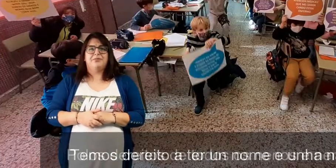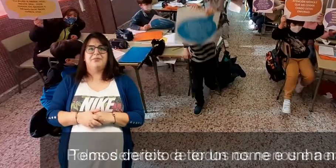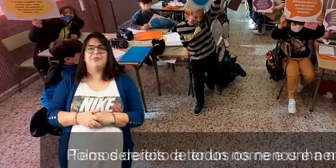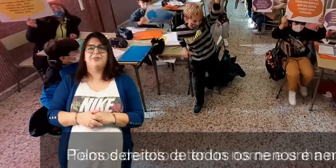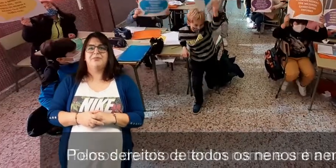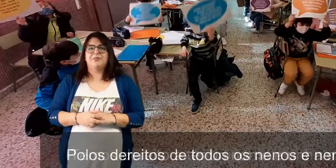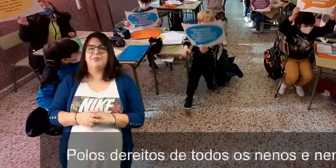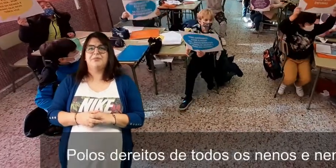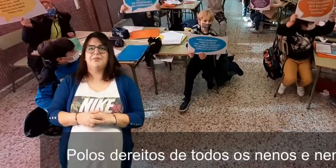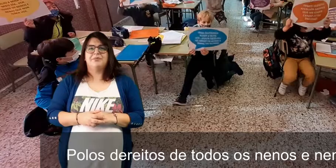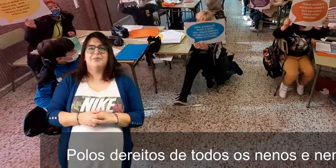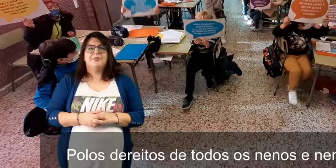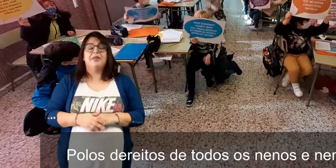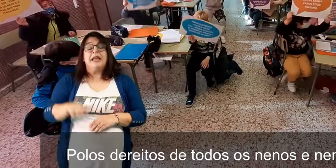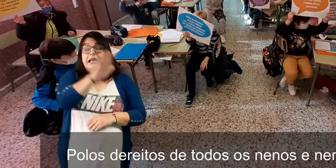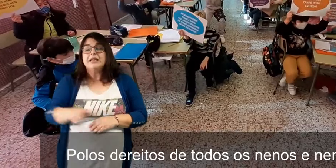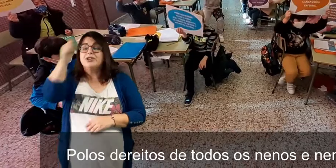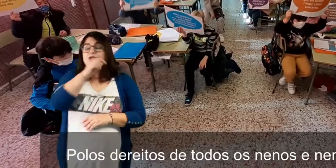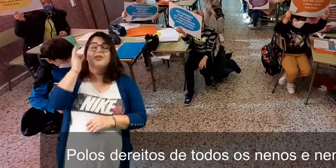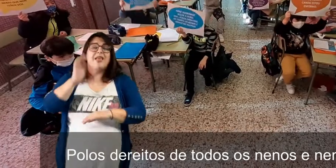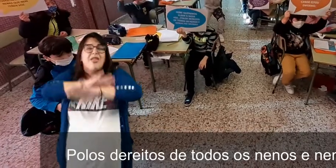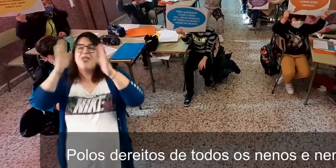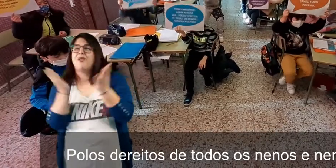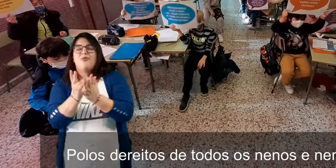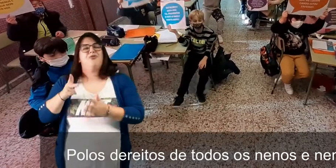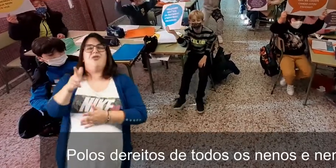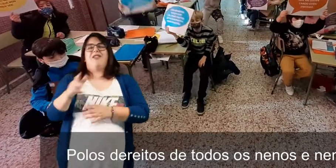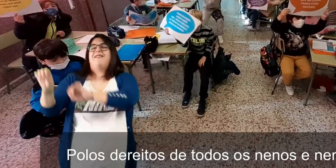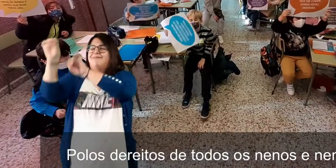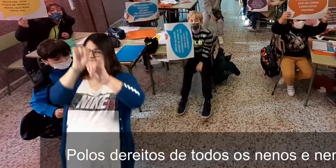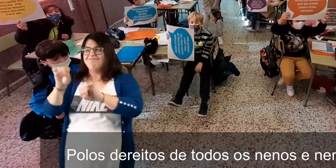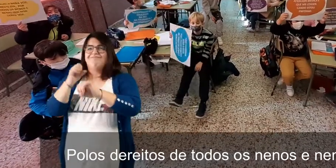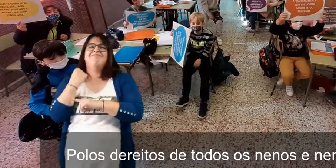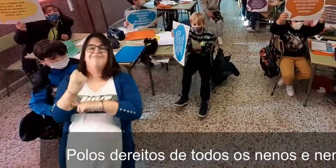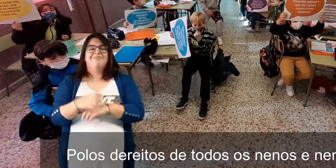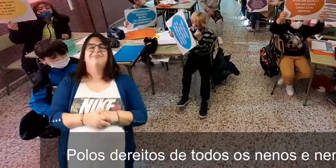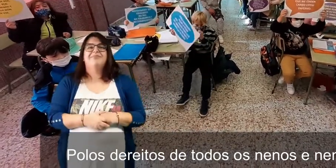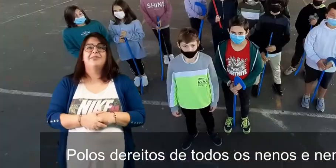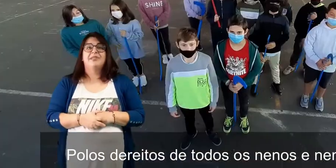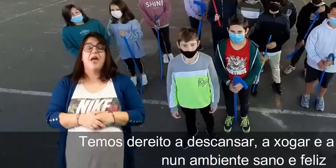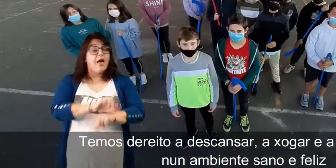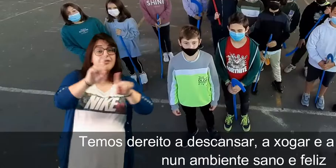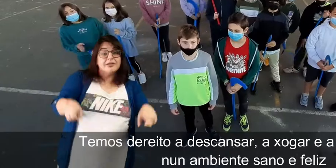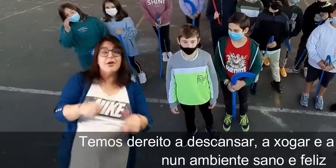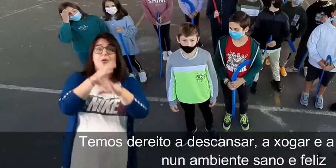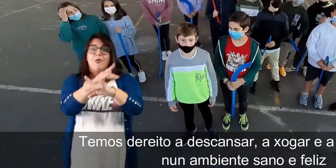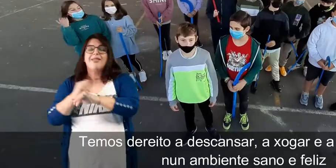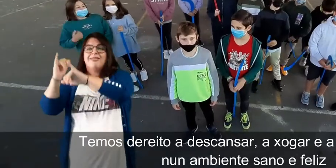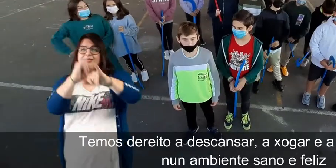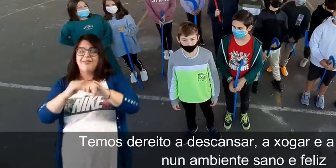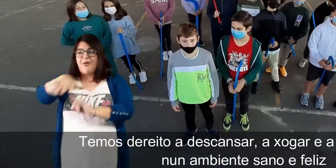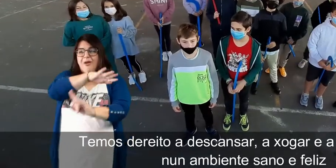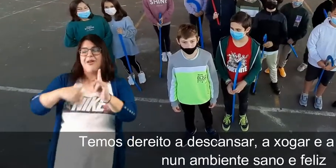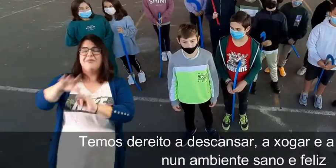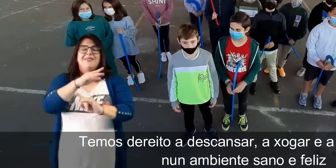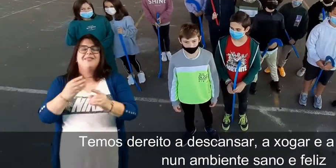nacionalidades. Por los derechos de todos, porque no tenemos lo justo. Temos dereito a